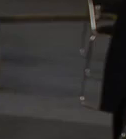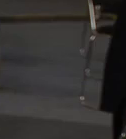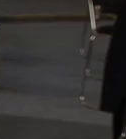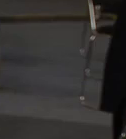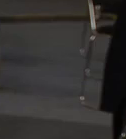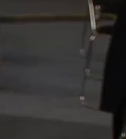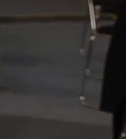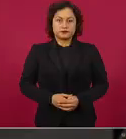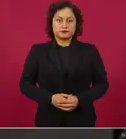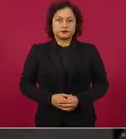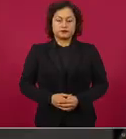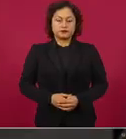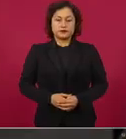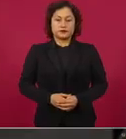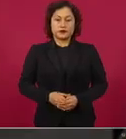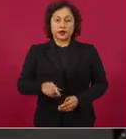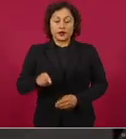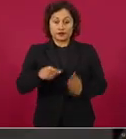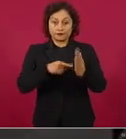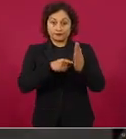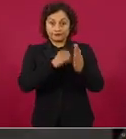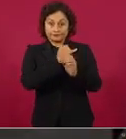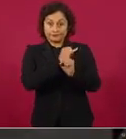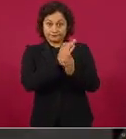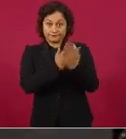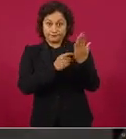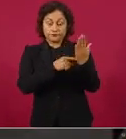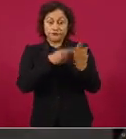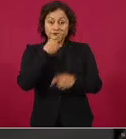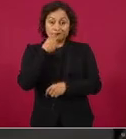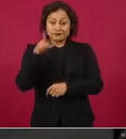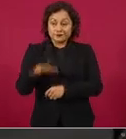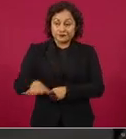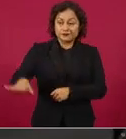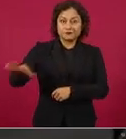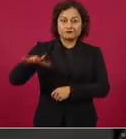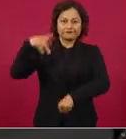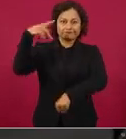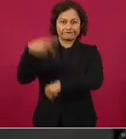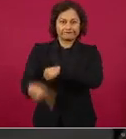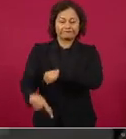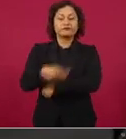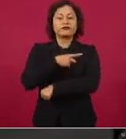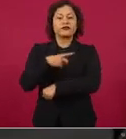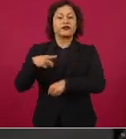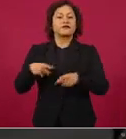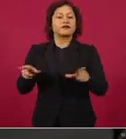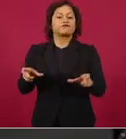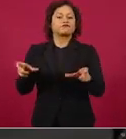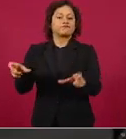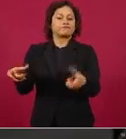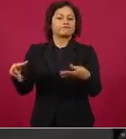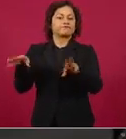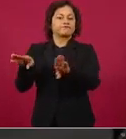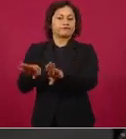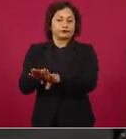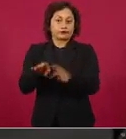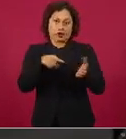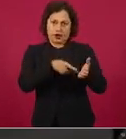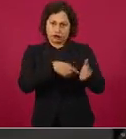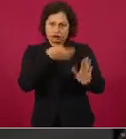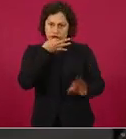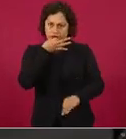riesgo que se debe de restringir, aquí está la nota, que se debe